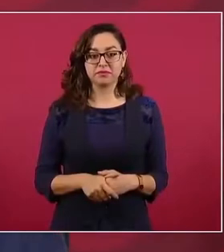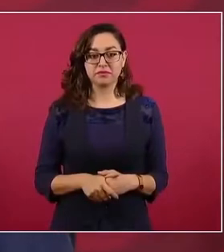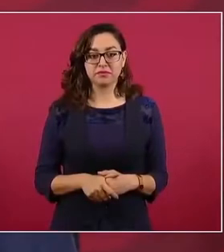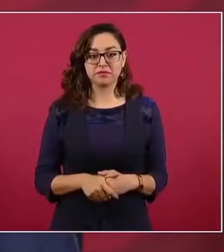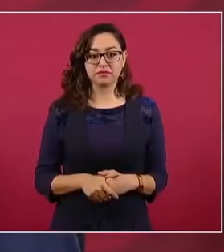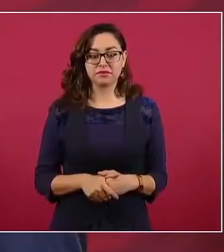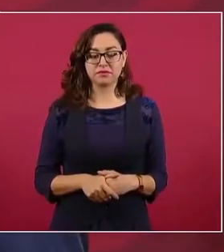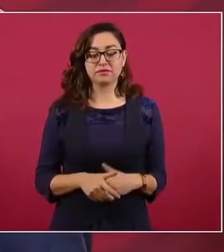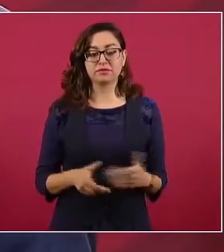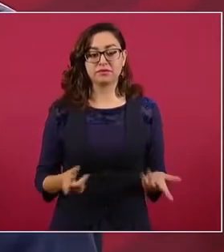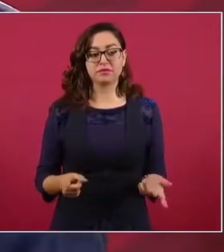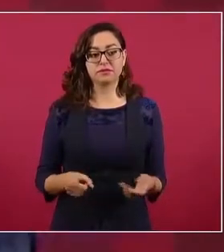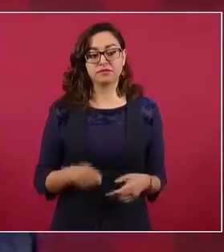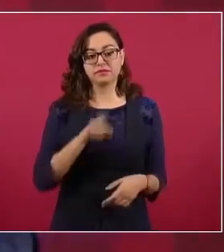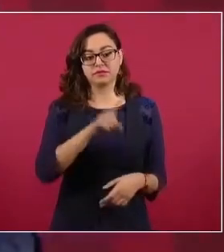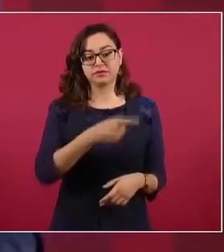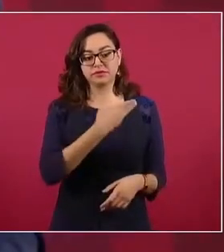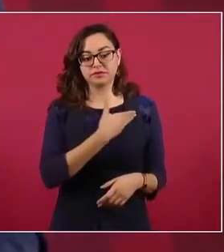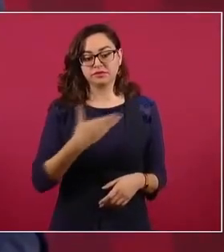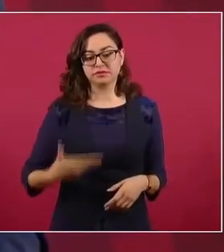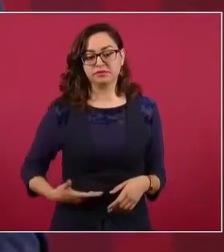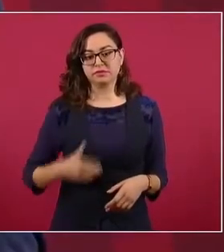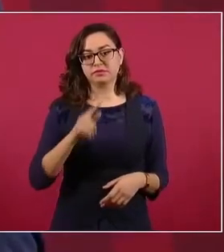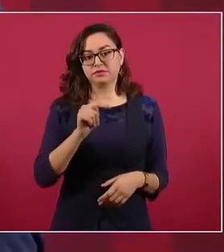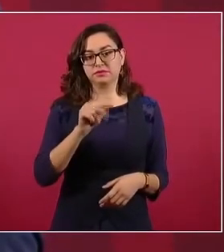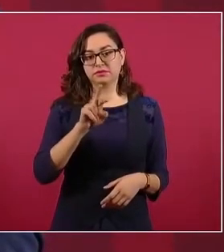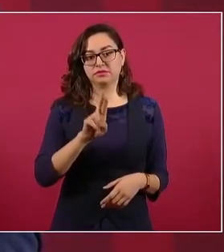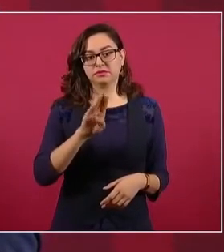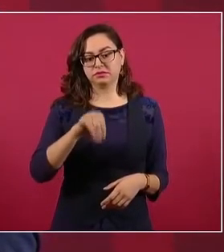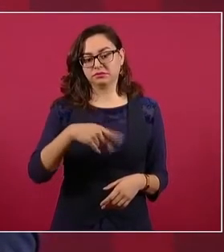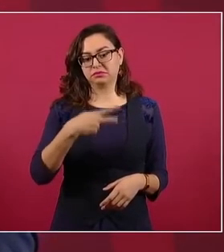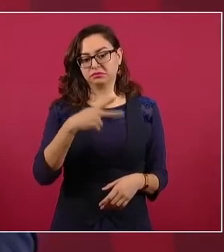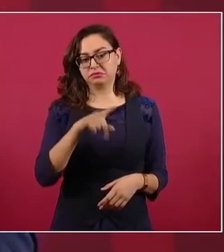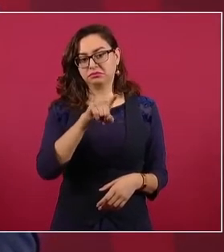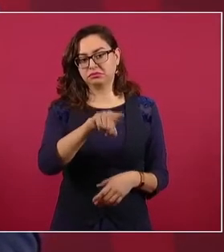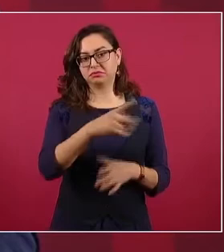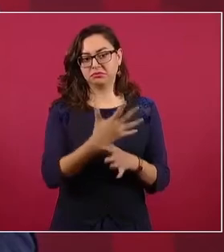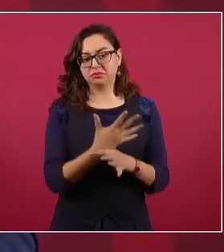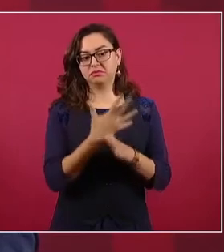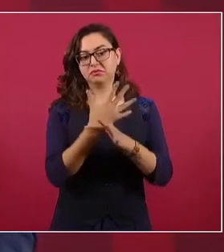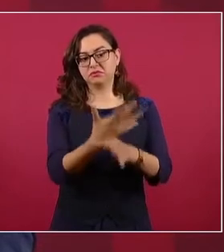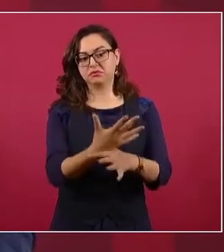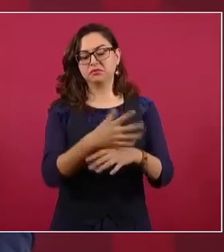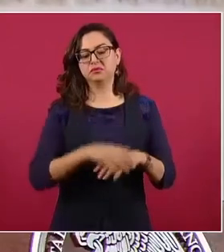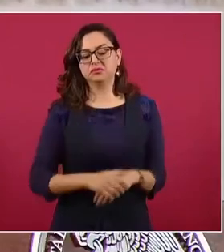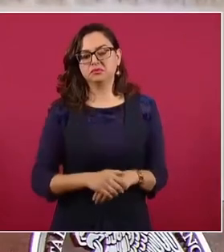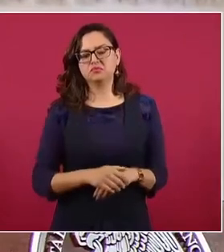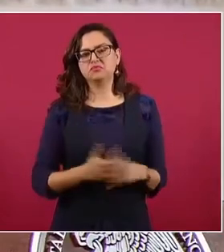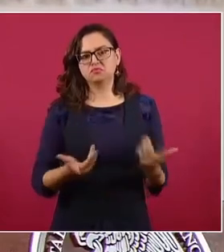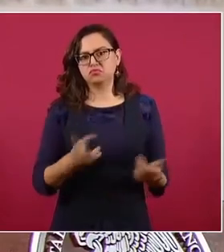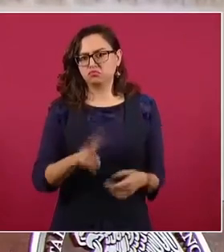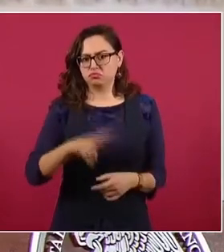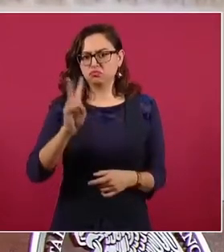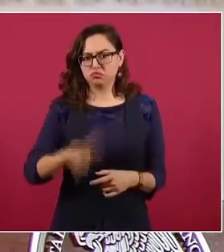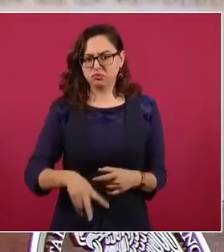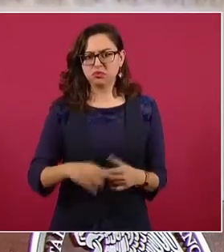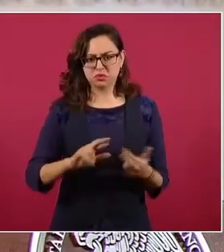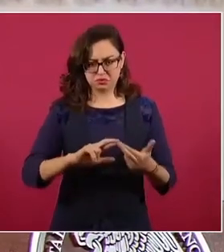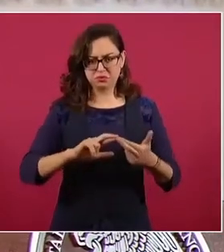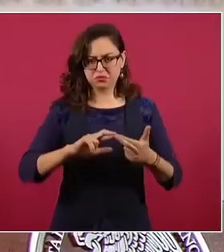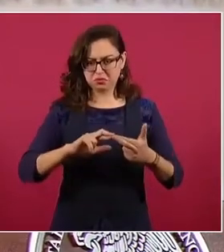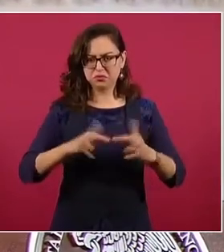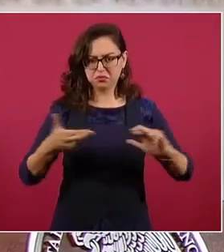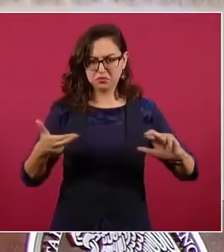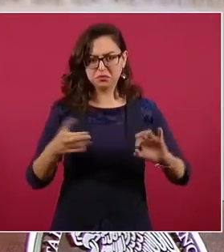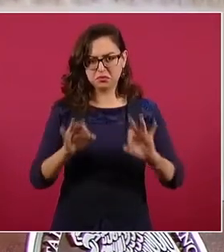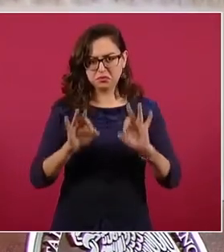que por cierto con él llevamos muy buenas relaciones en el tiempo que estuvo como